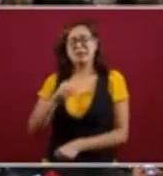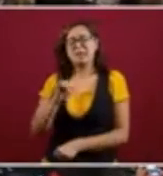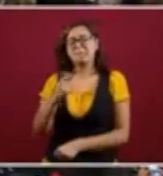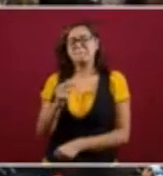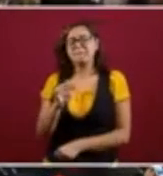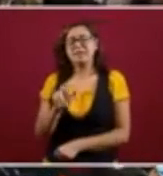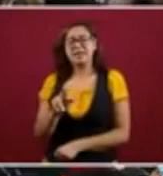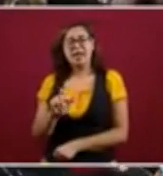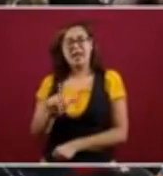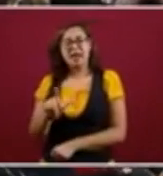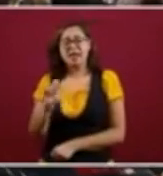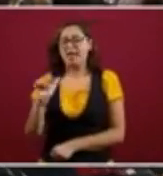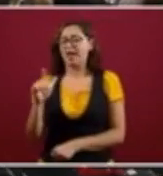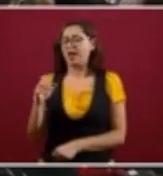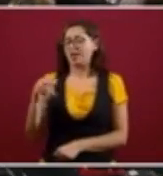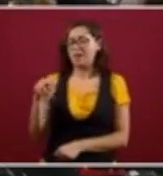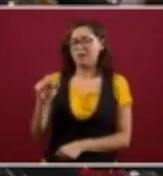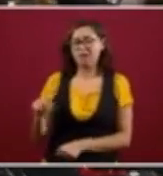inauguró